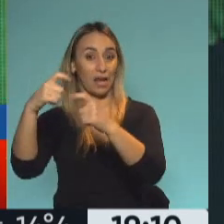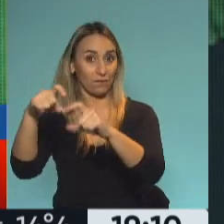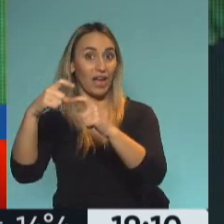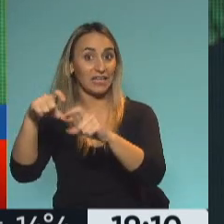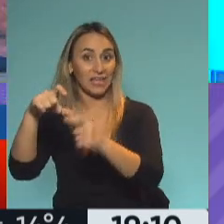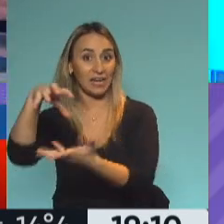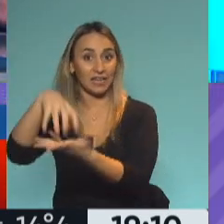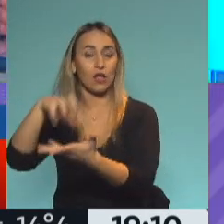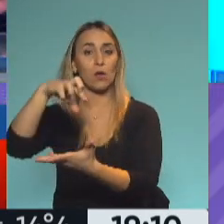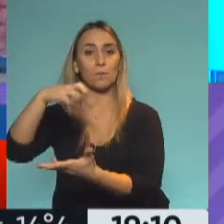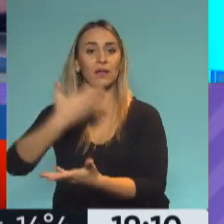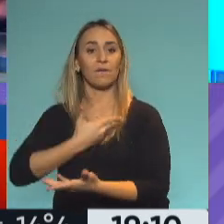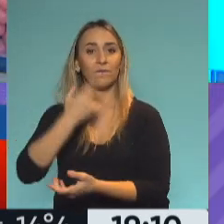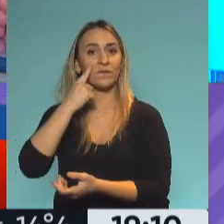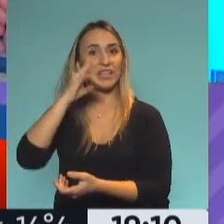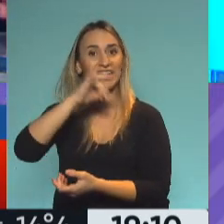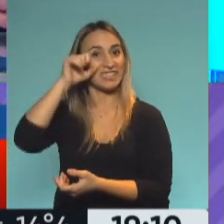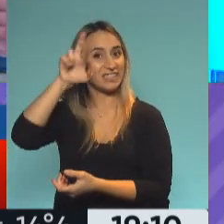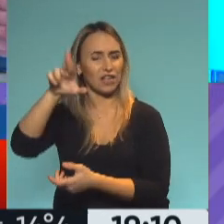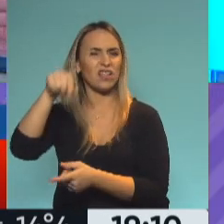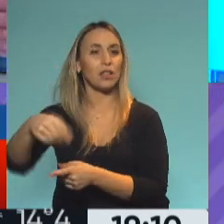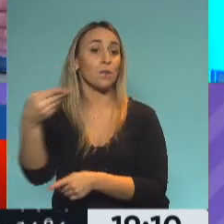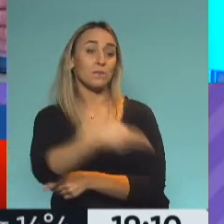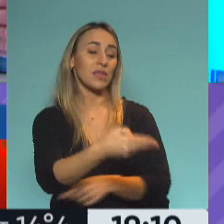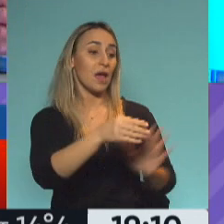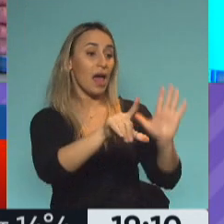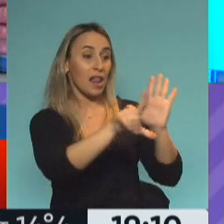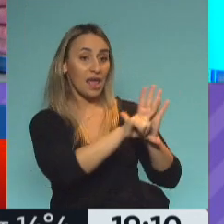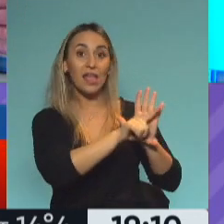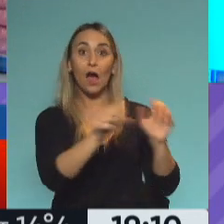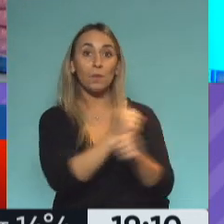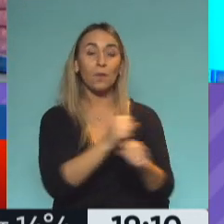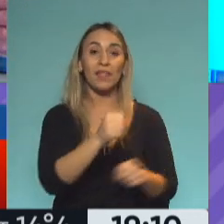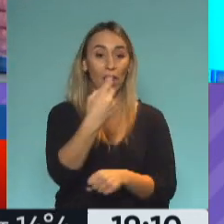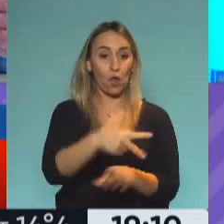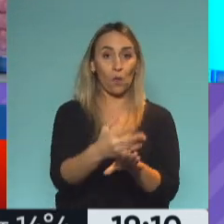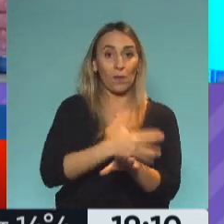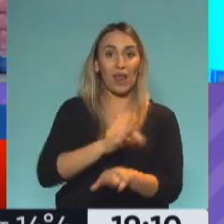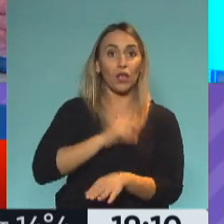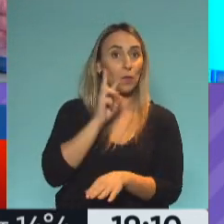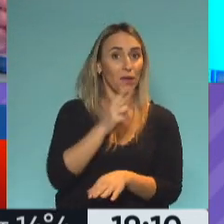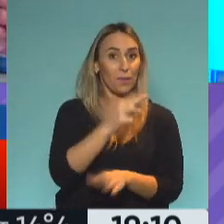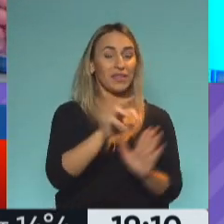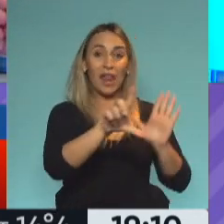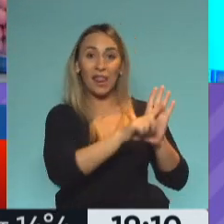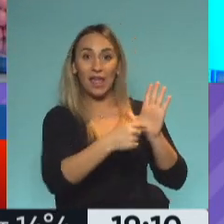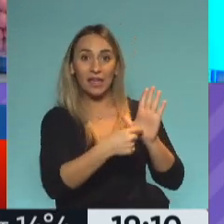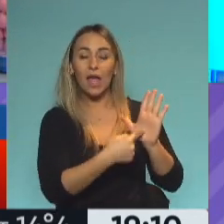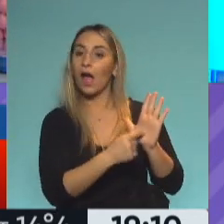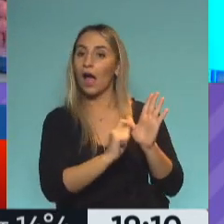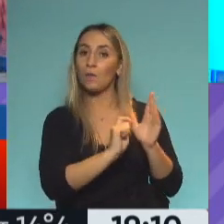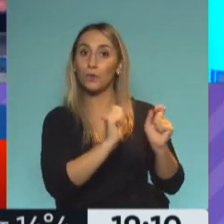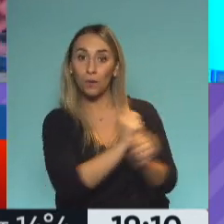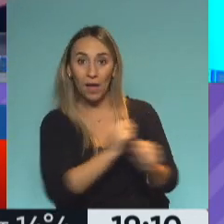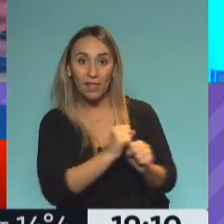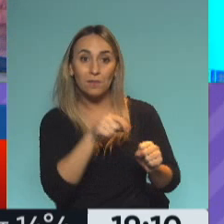Pfizer requiere que la ley argentina cambie. La ley que aprobó la Argentina en noviembre de 2020 para establecer un marco de excepcionalidad para conseguir